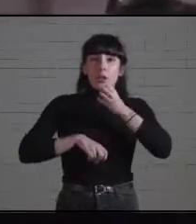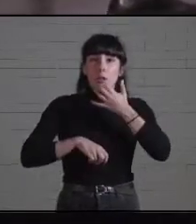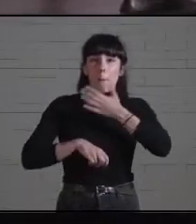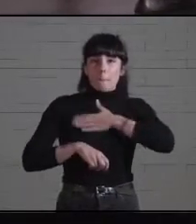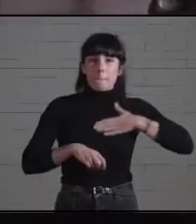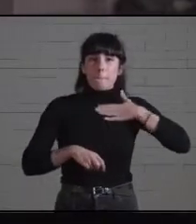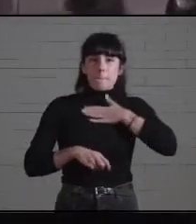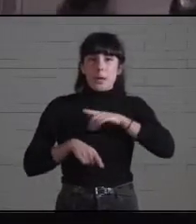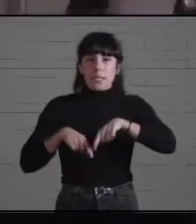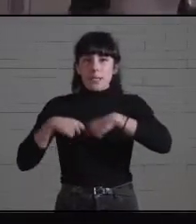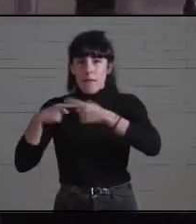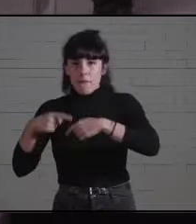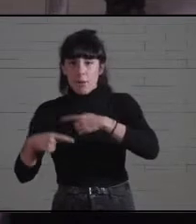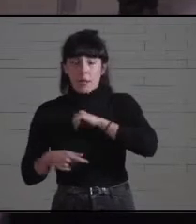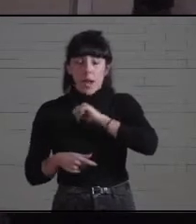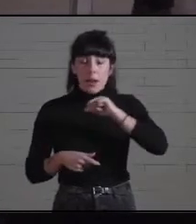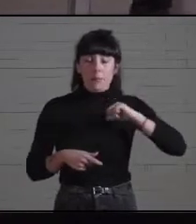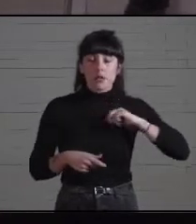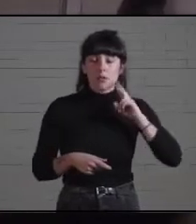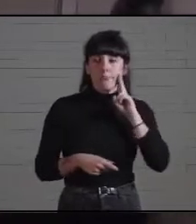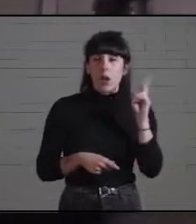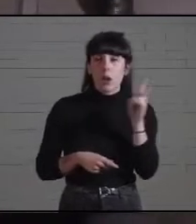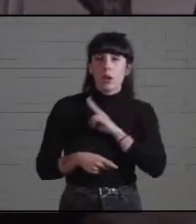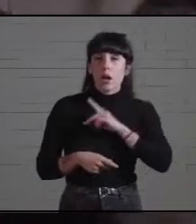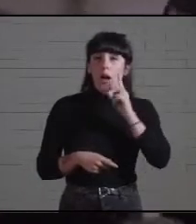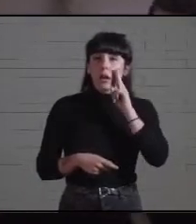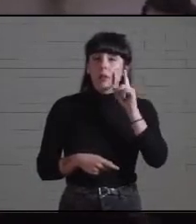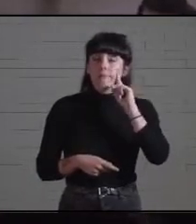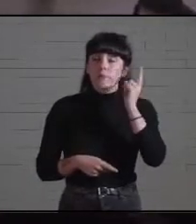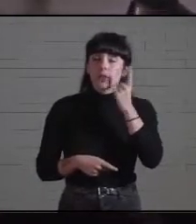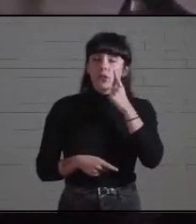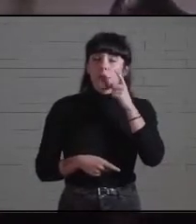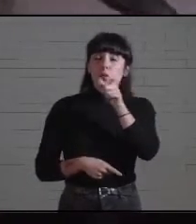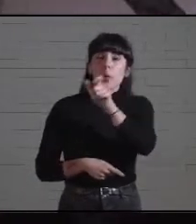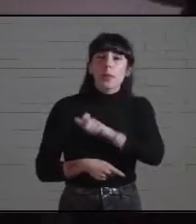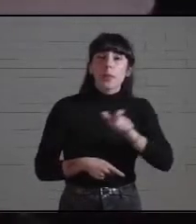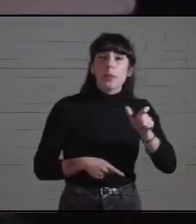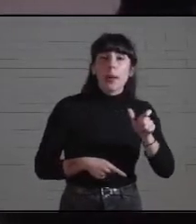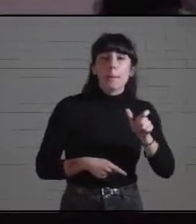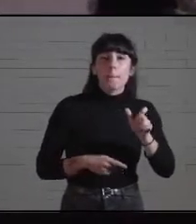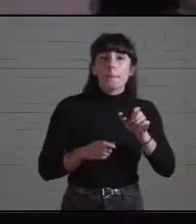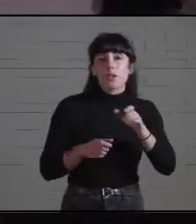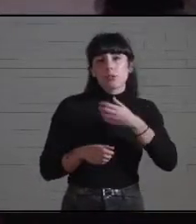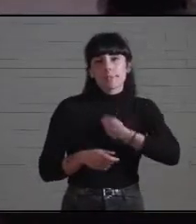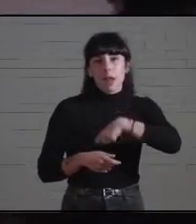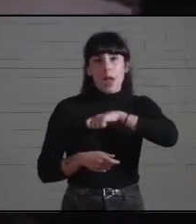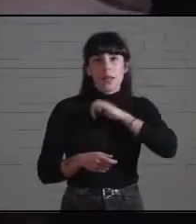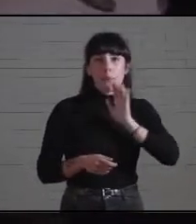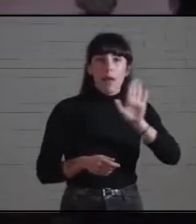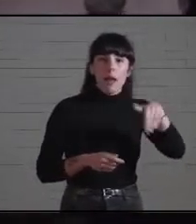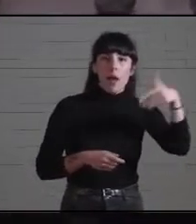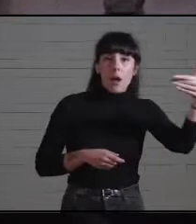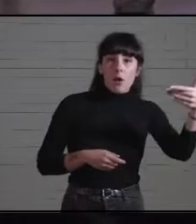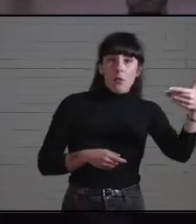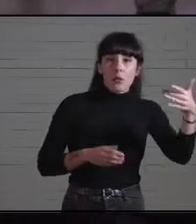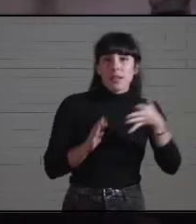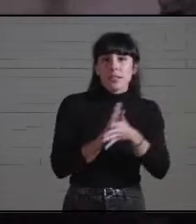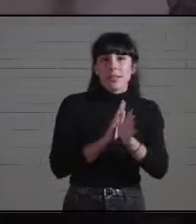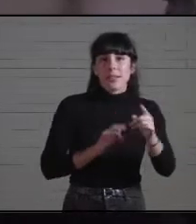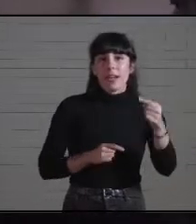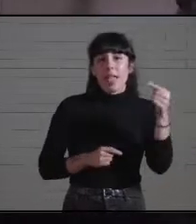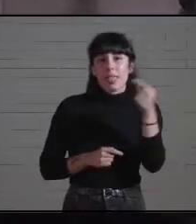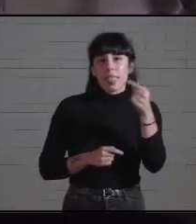familiar, vemos que las personas migrantes acumulan las mayores desventajas después de la pandemia. Ya